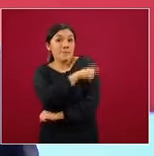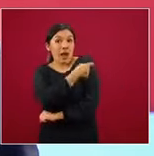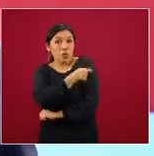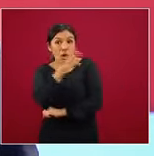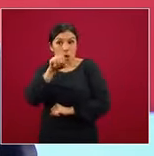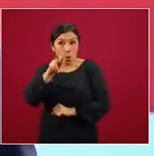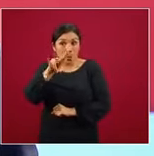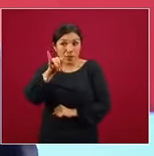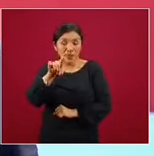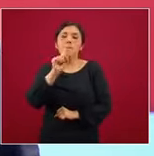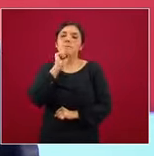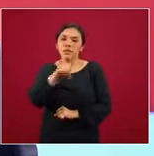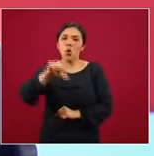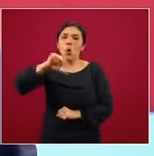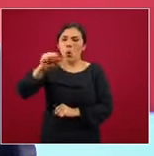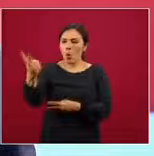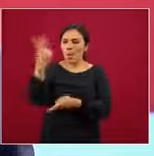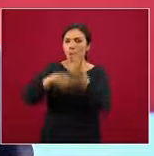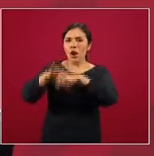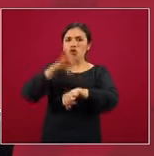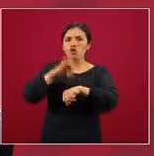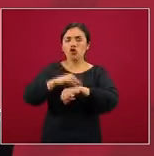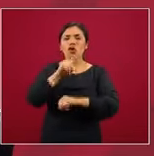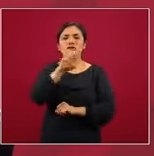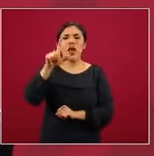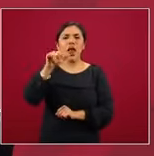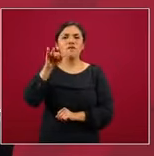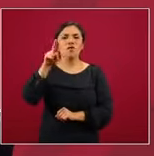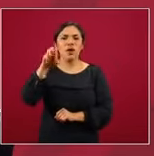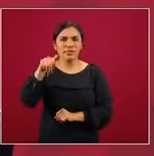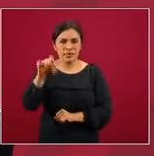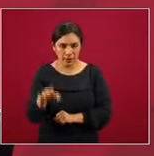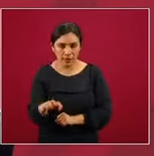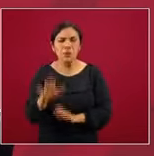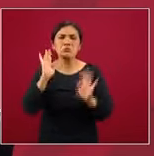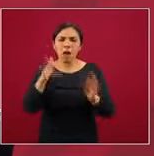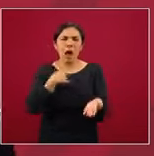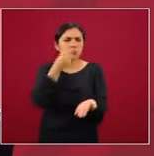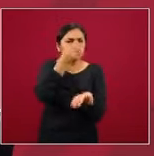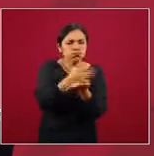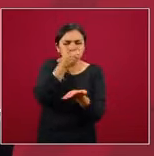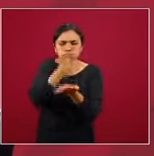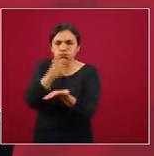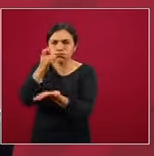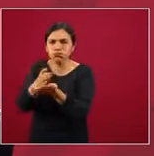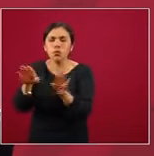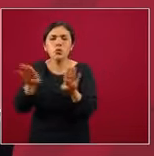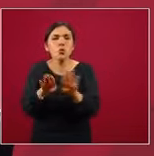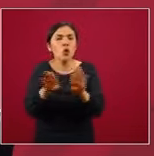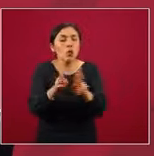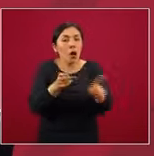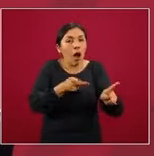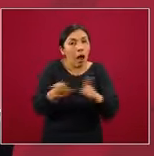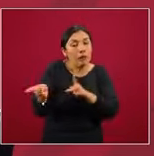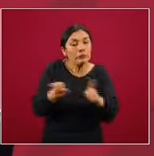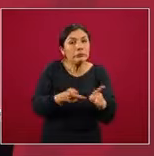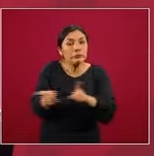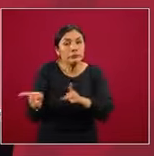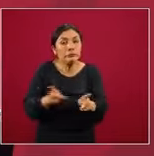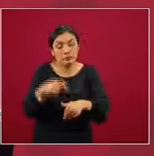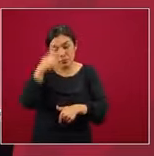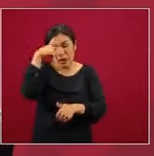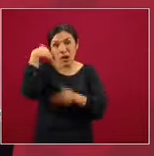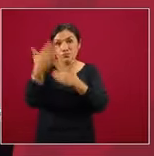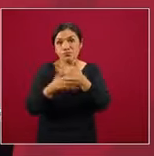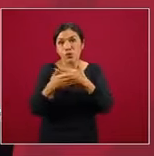justo es lo que comentaba, hoy vino el doctor de la Fuente y estuvimos identificando esta ruta crítica